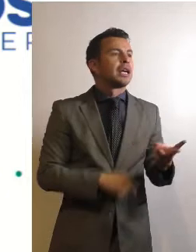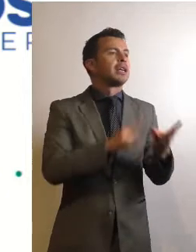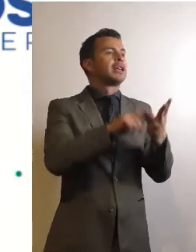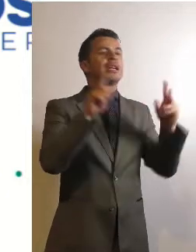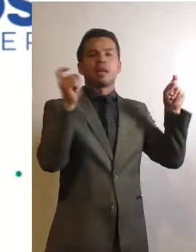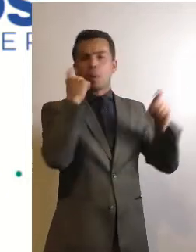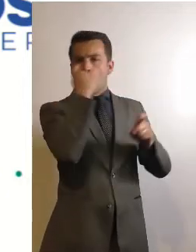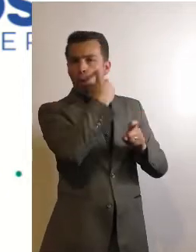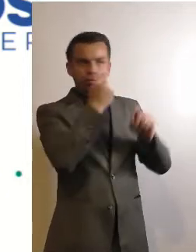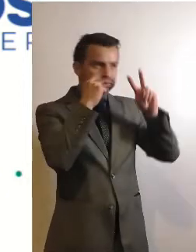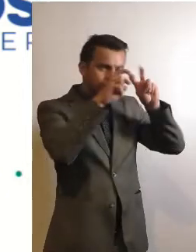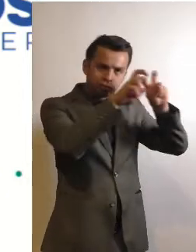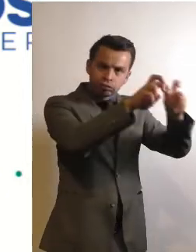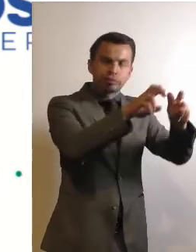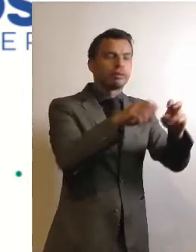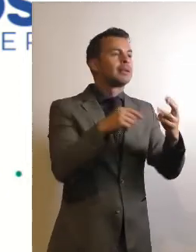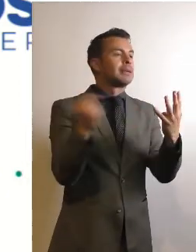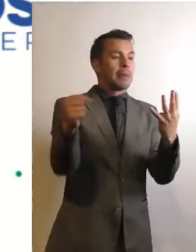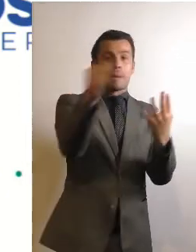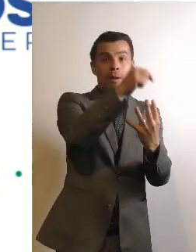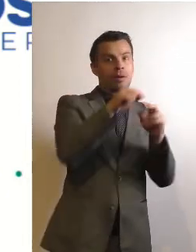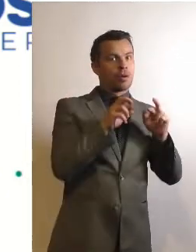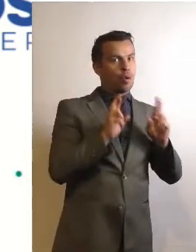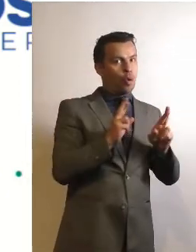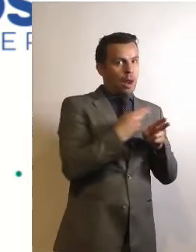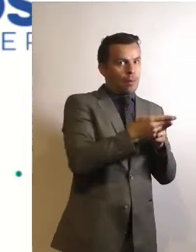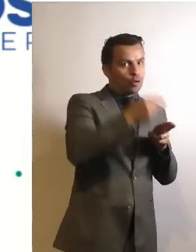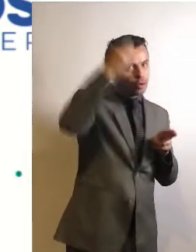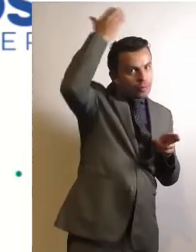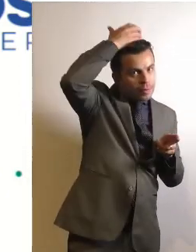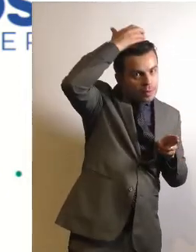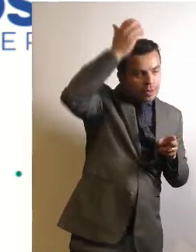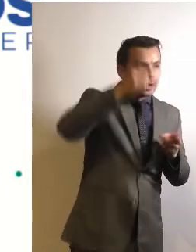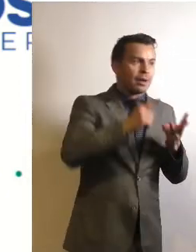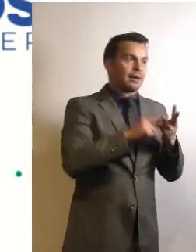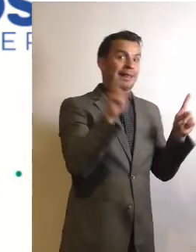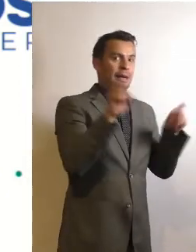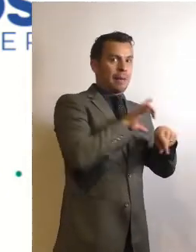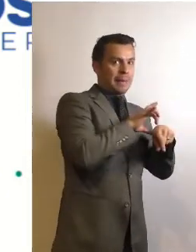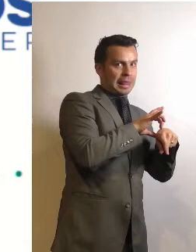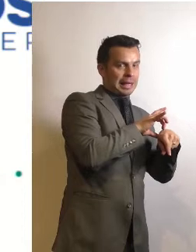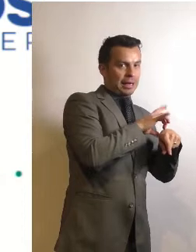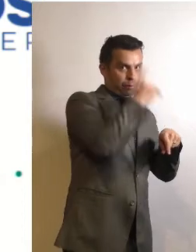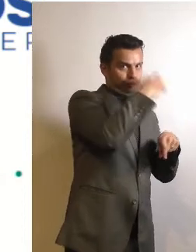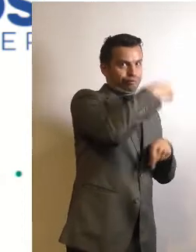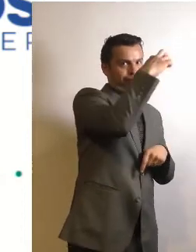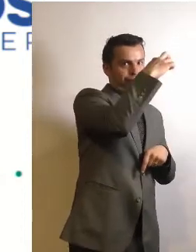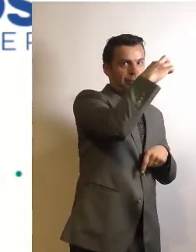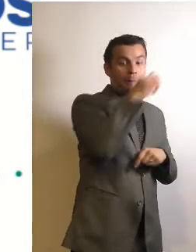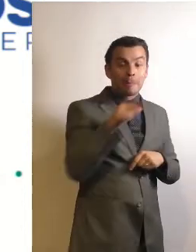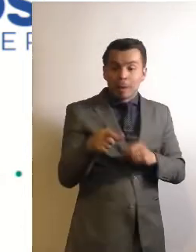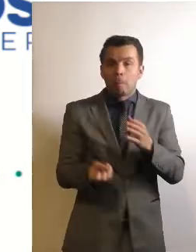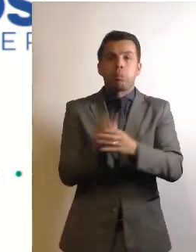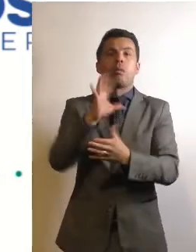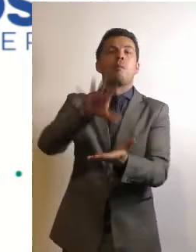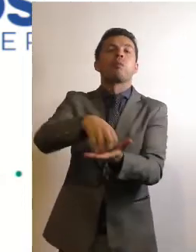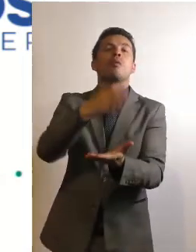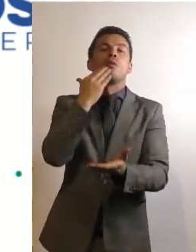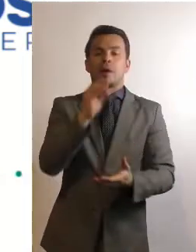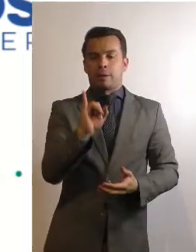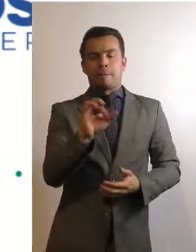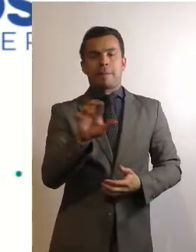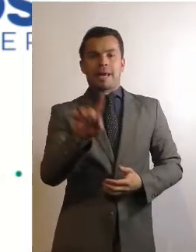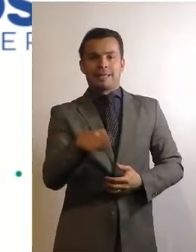optometría, esperamos que enfermería, medicina también. Entonces, pues esta IPS abre las puertas